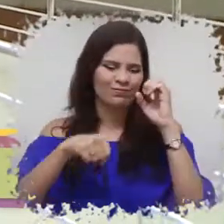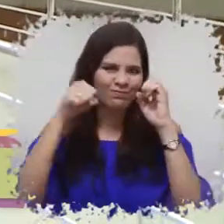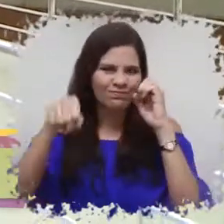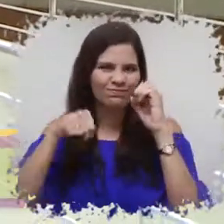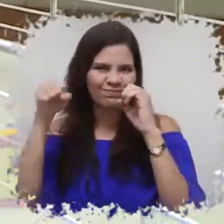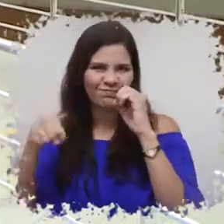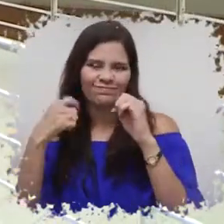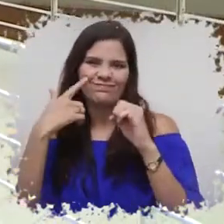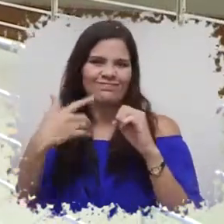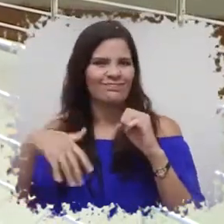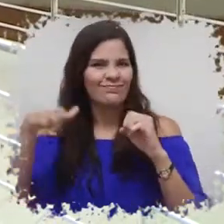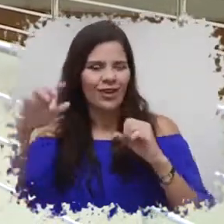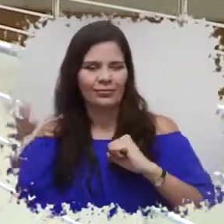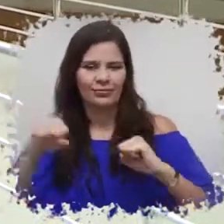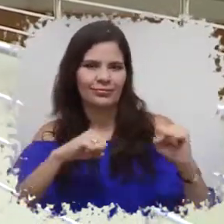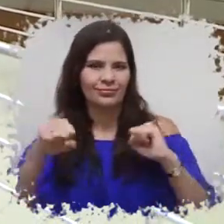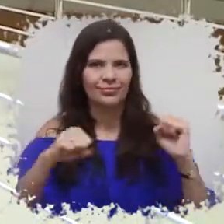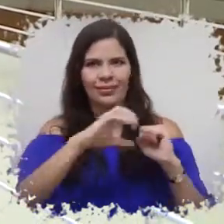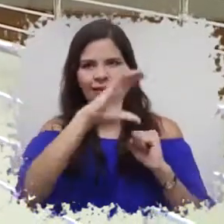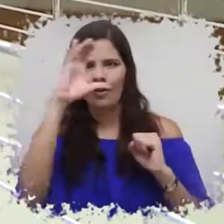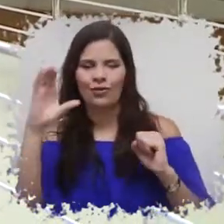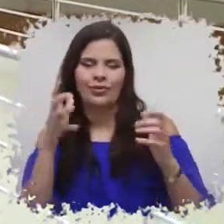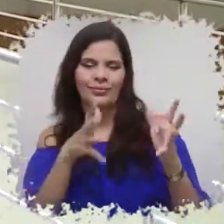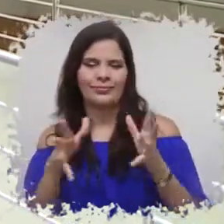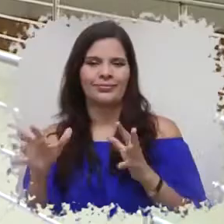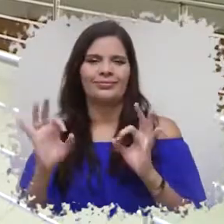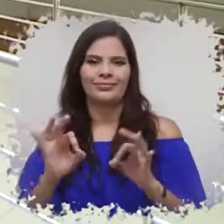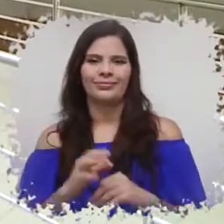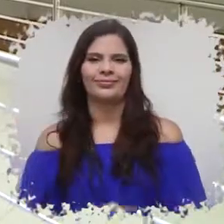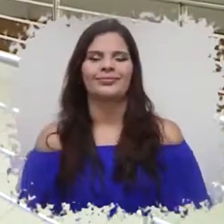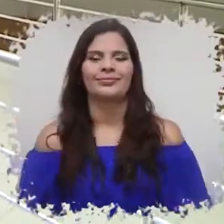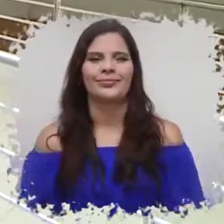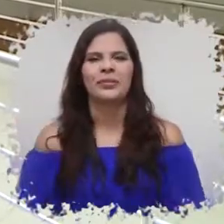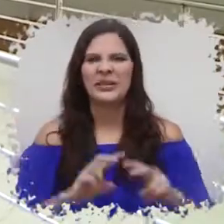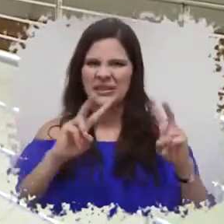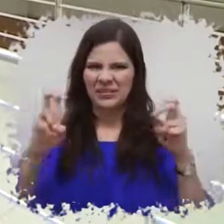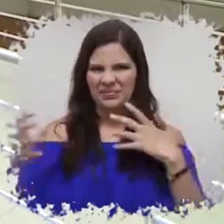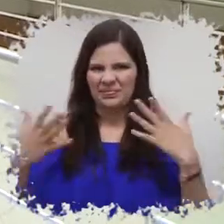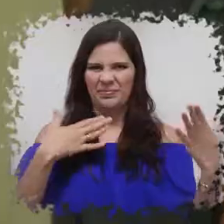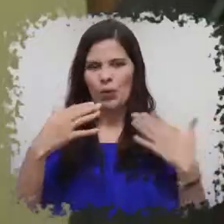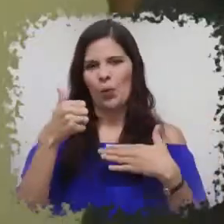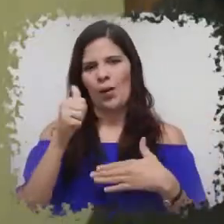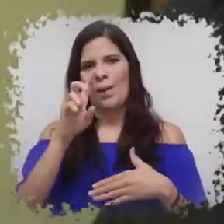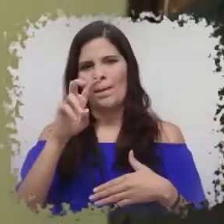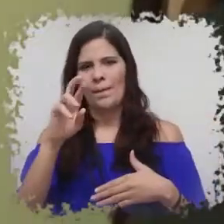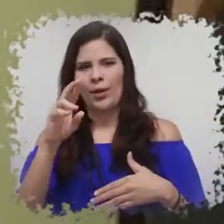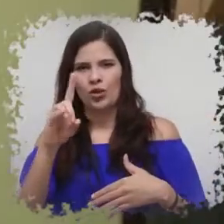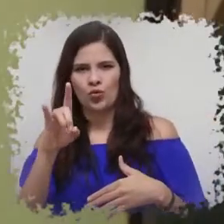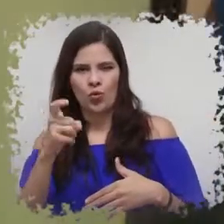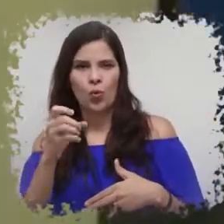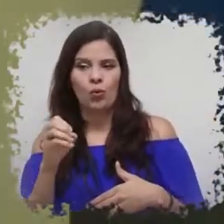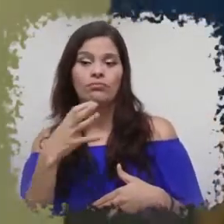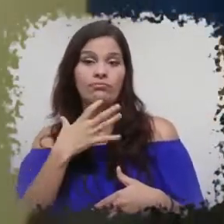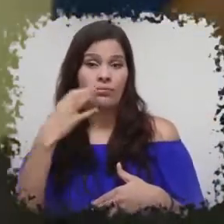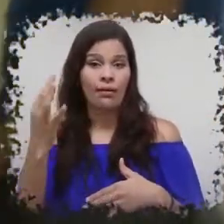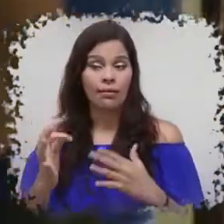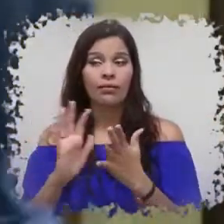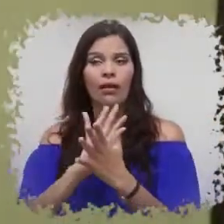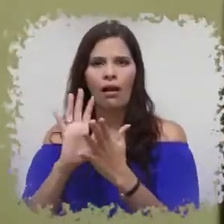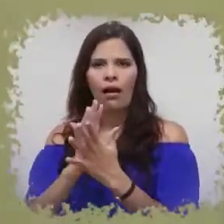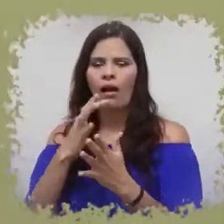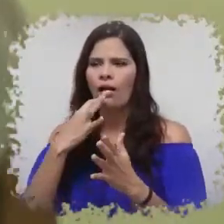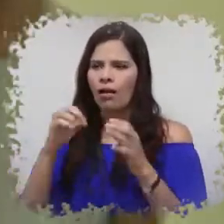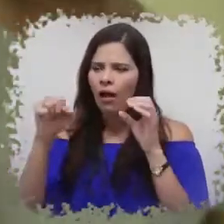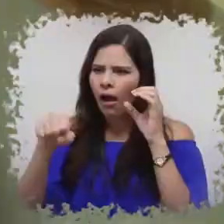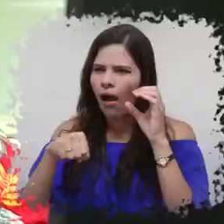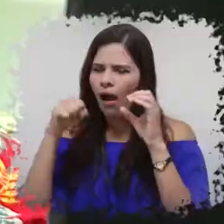los profesionales que hacen parte del gran equipo que tenemos detrás y que hace posible este proyecto. El Buen Verdugo es una creación de suspenso